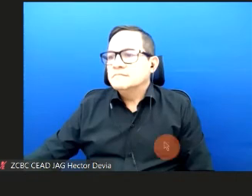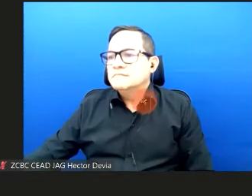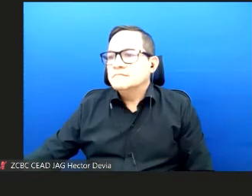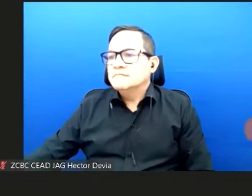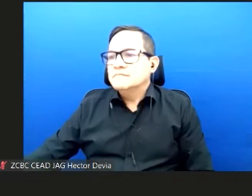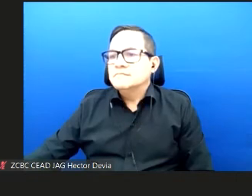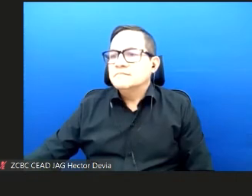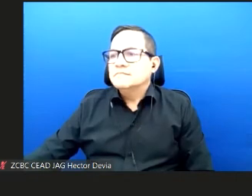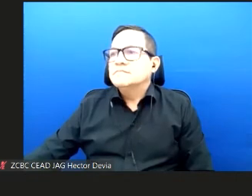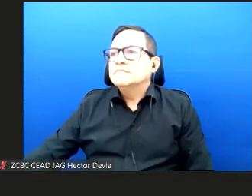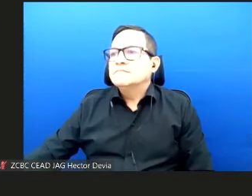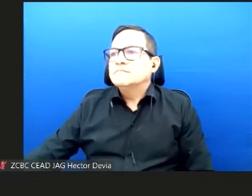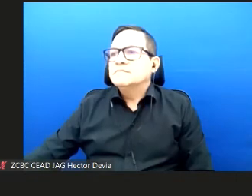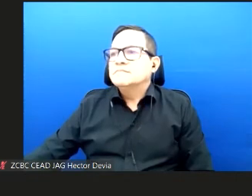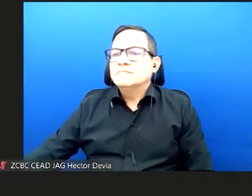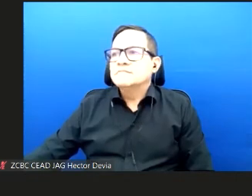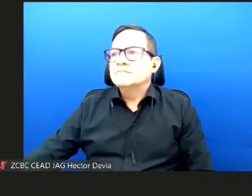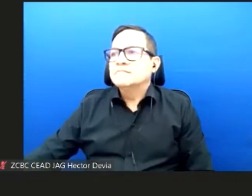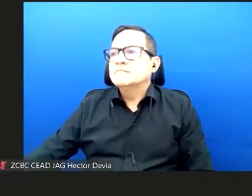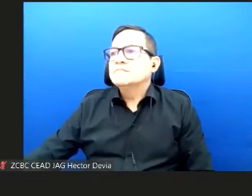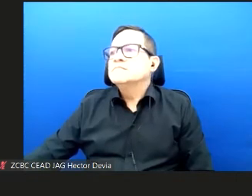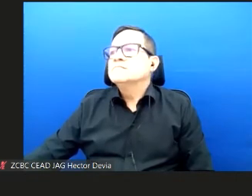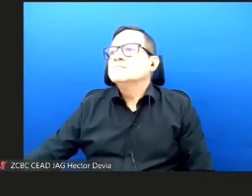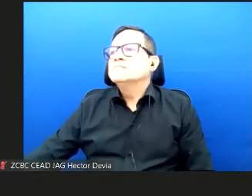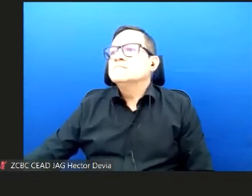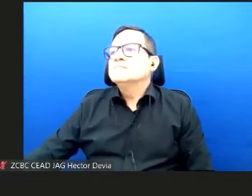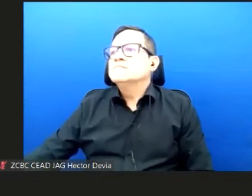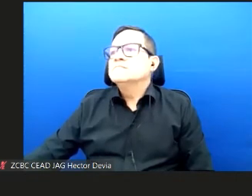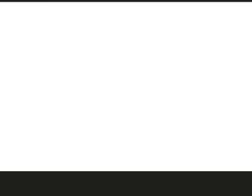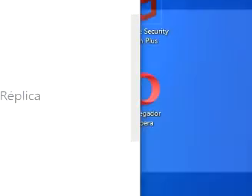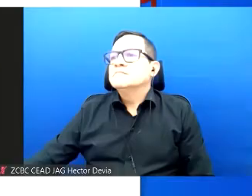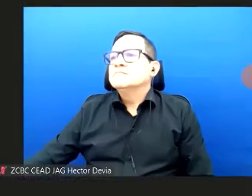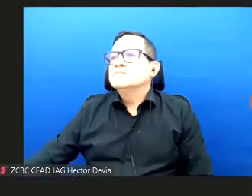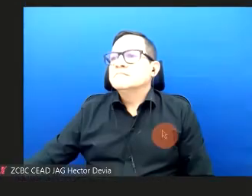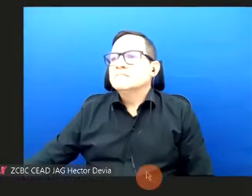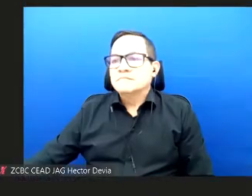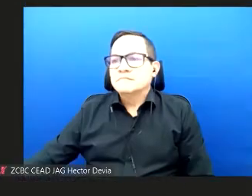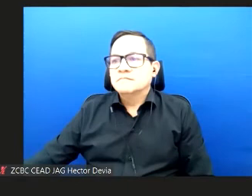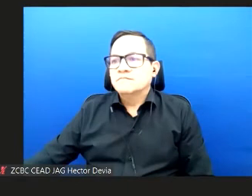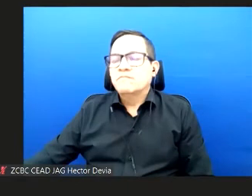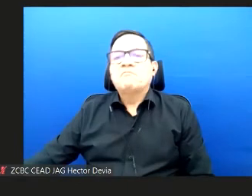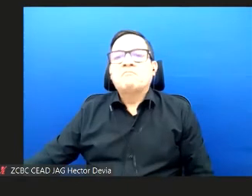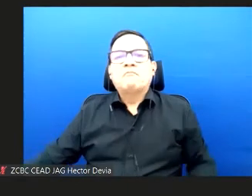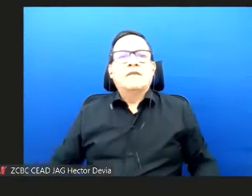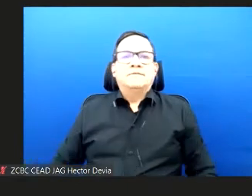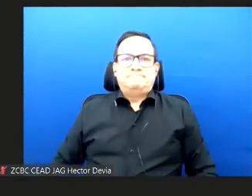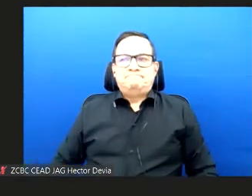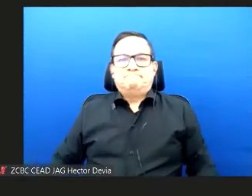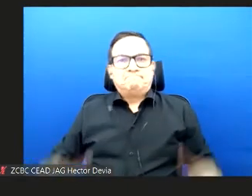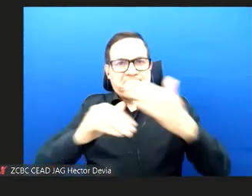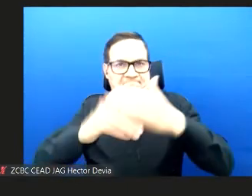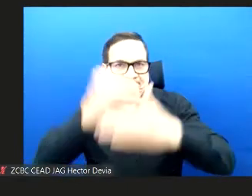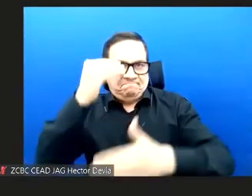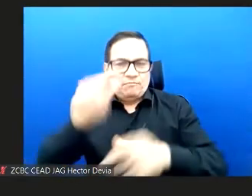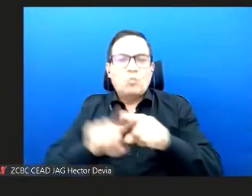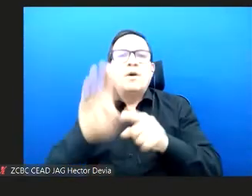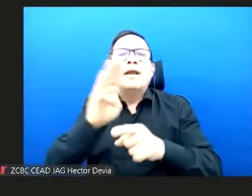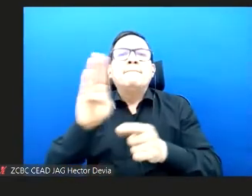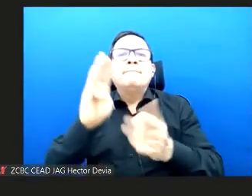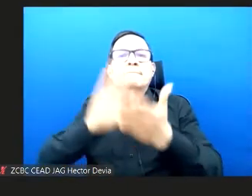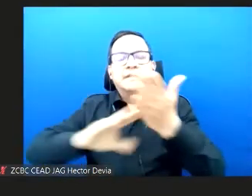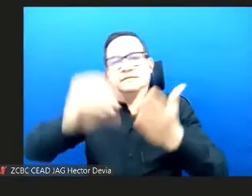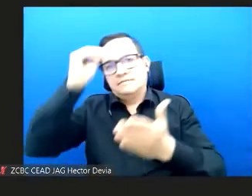Bien, yo creo que podemos ya dar inicio a nuestro B-Learning. Mucho gusto, me presento, soy Javier